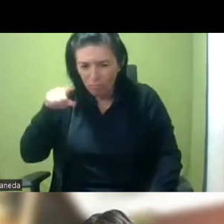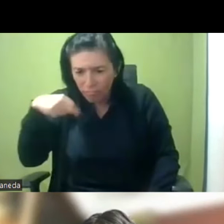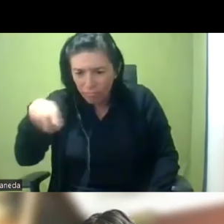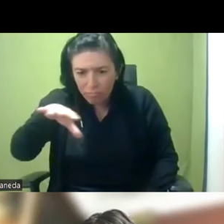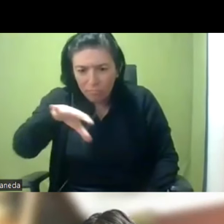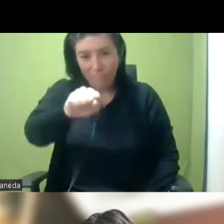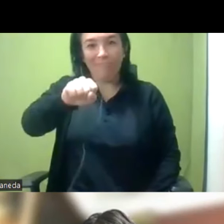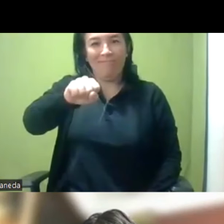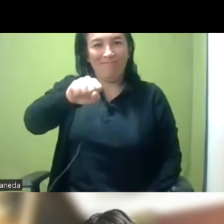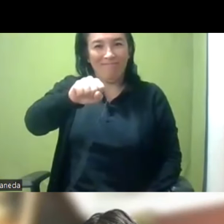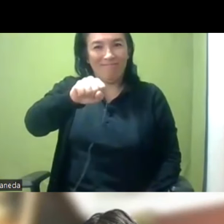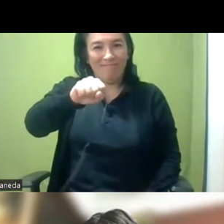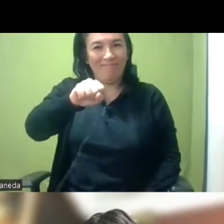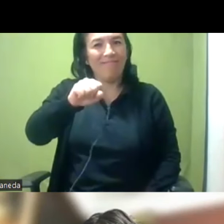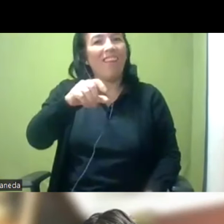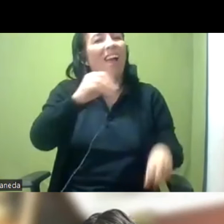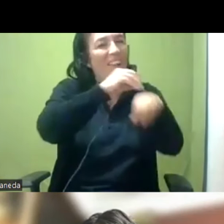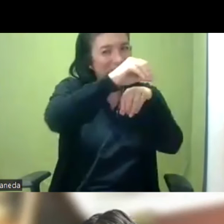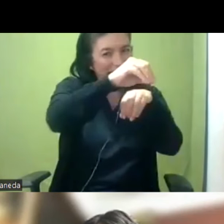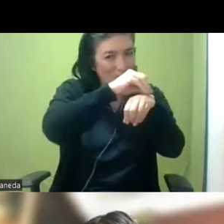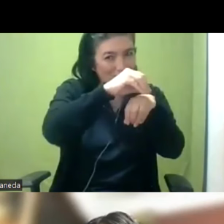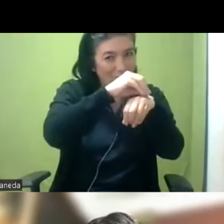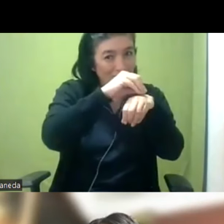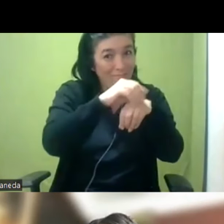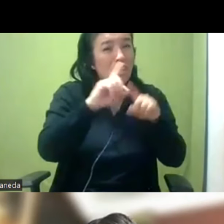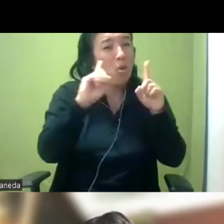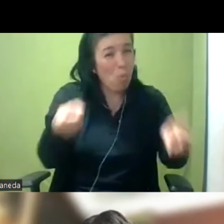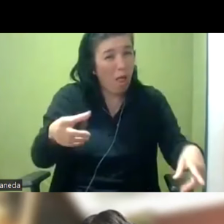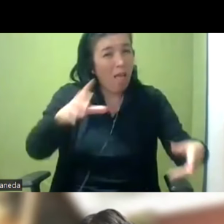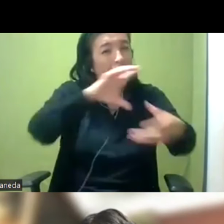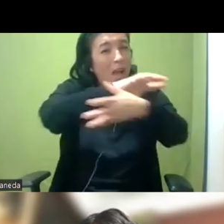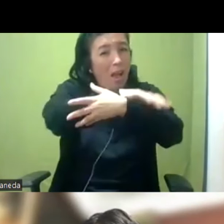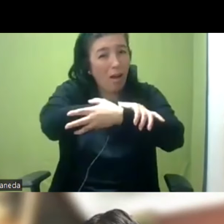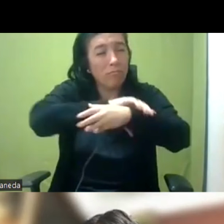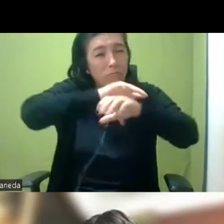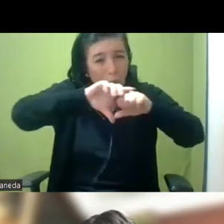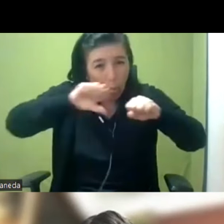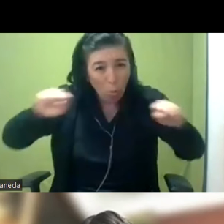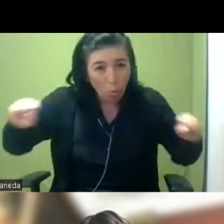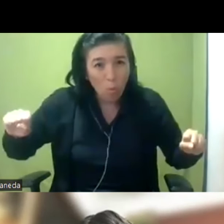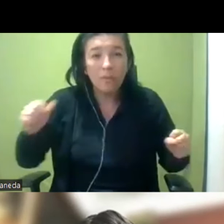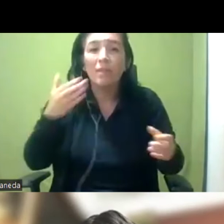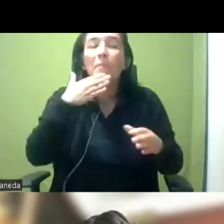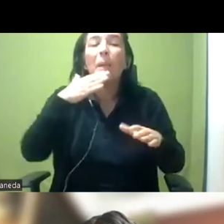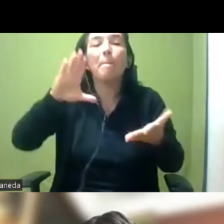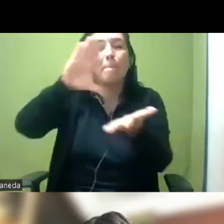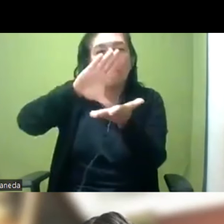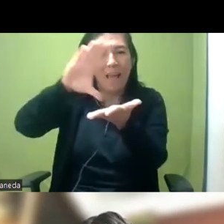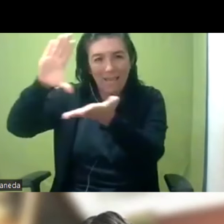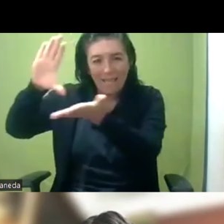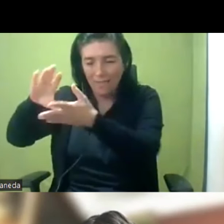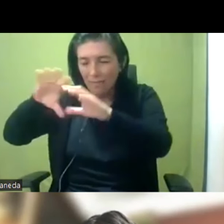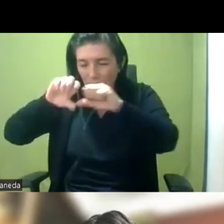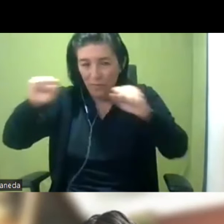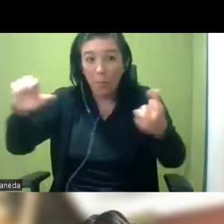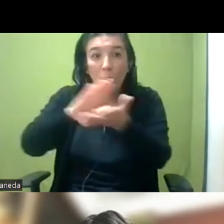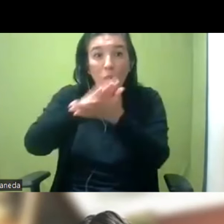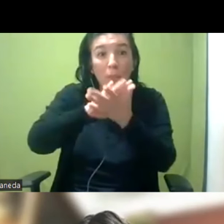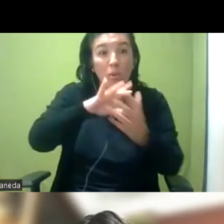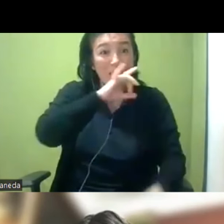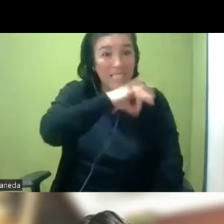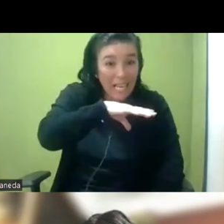se hace lo que se puede, hay acuerdos, convenios entre países, por ejemplo, Chile,